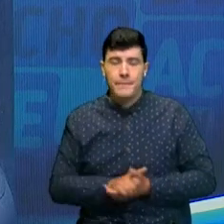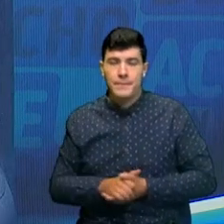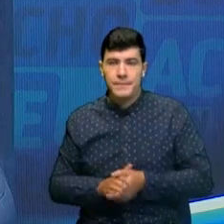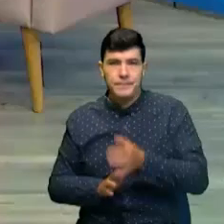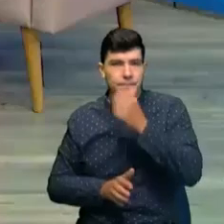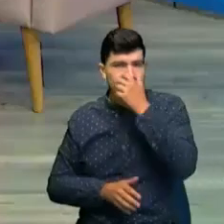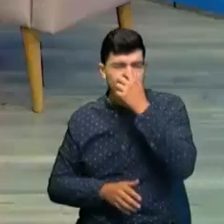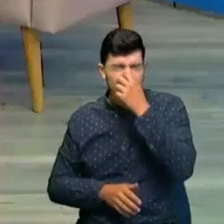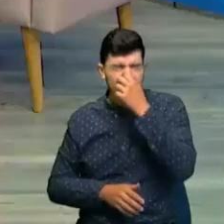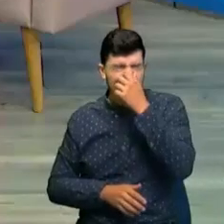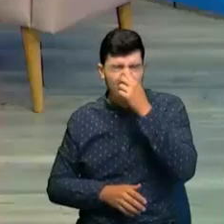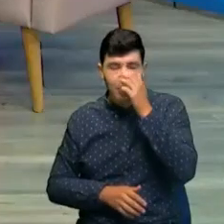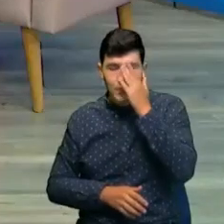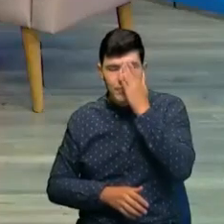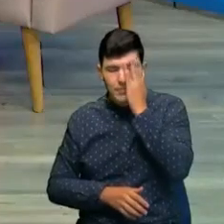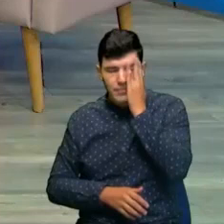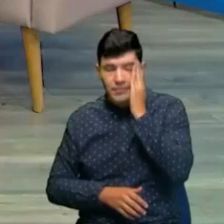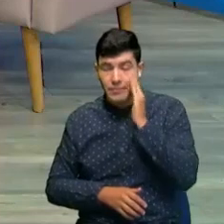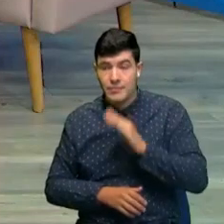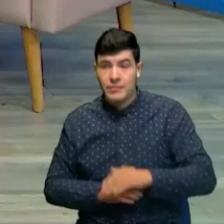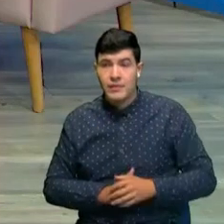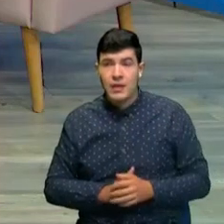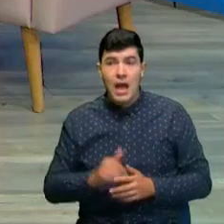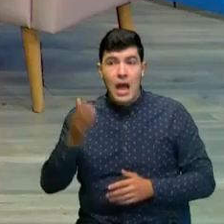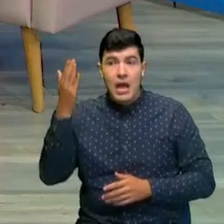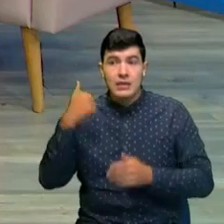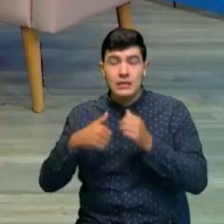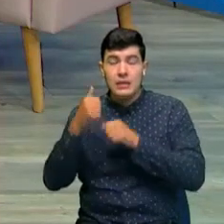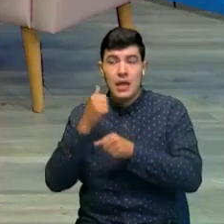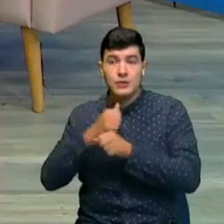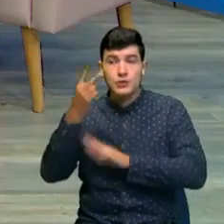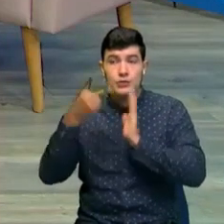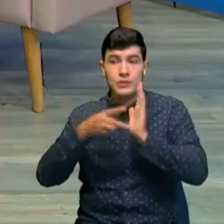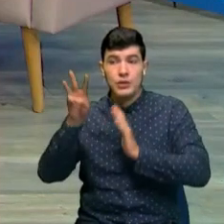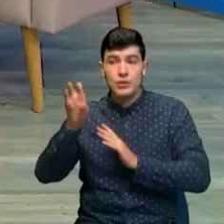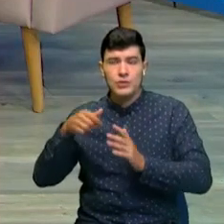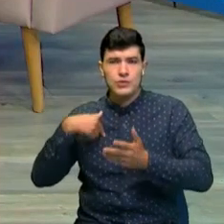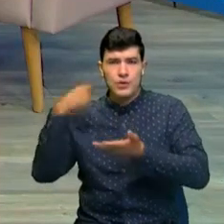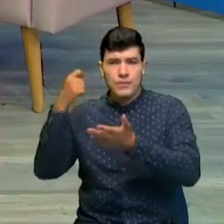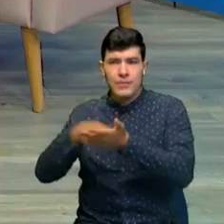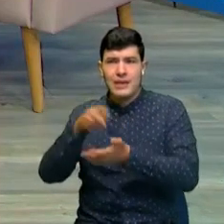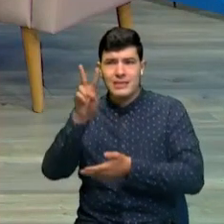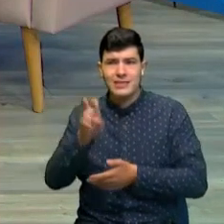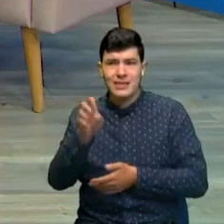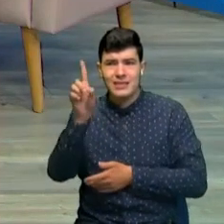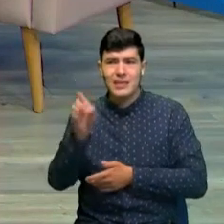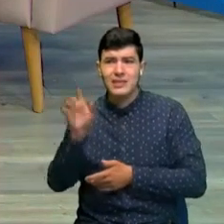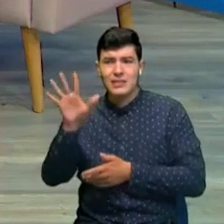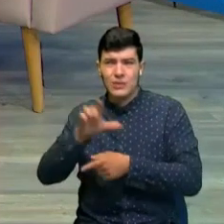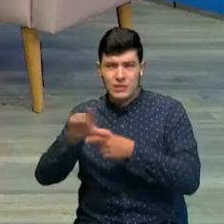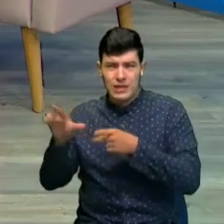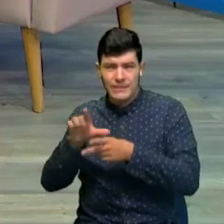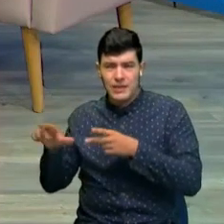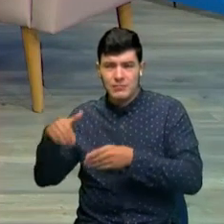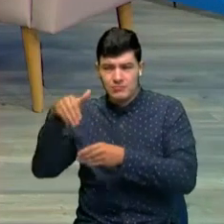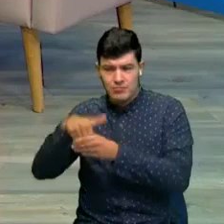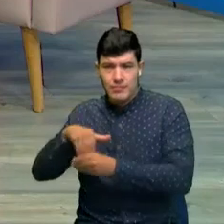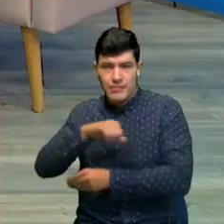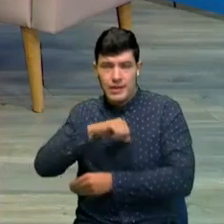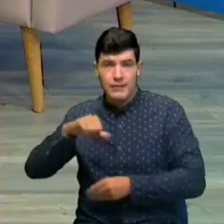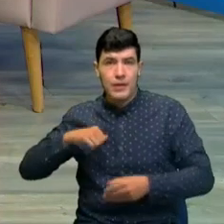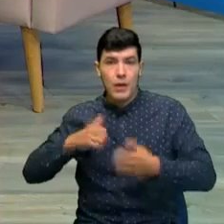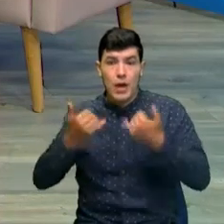hasta el 2008... coticé 768 semanas en el régimen privado de pensiones, sin protección.